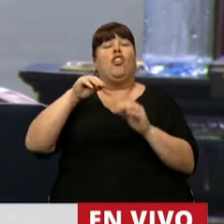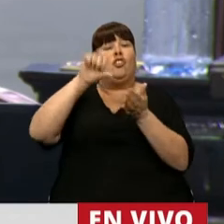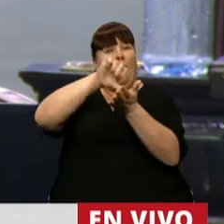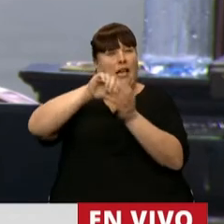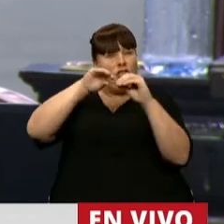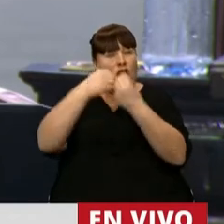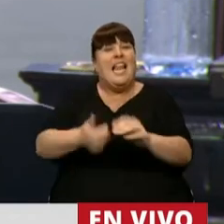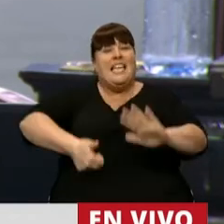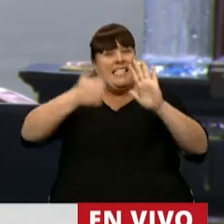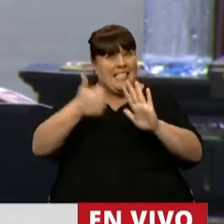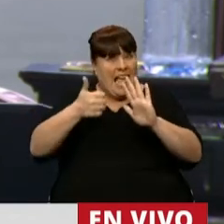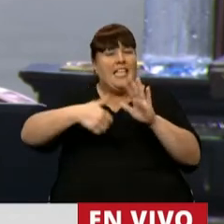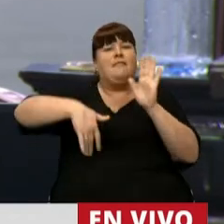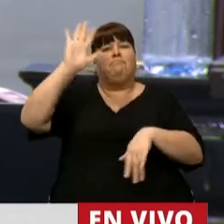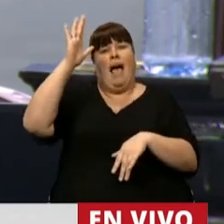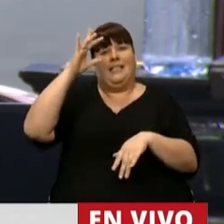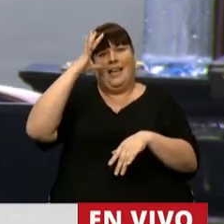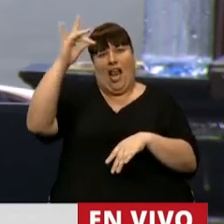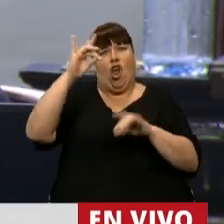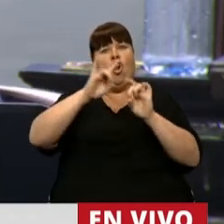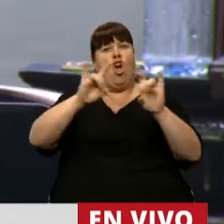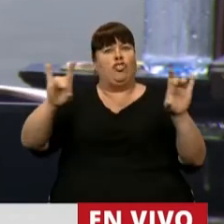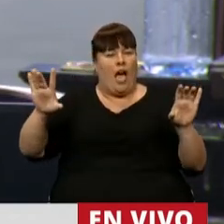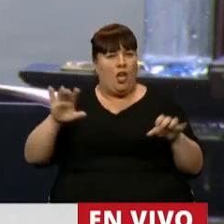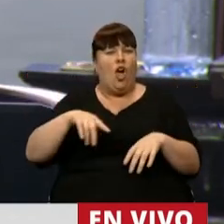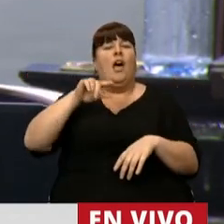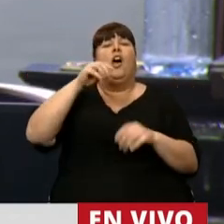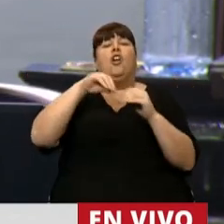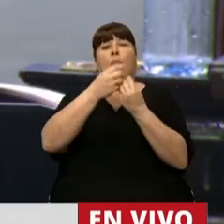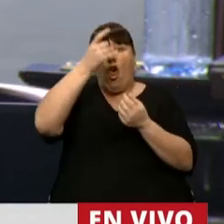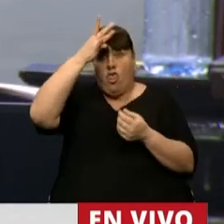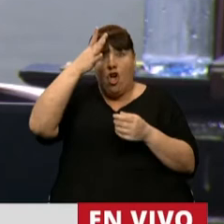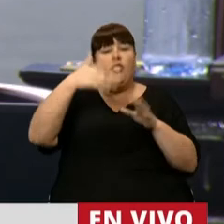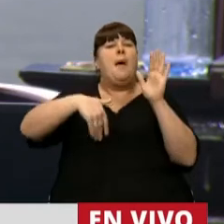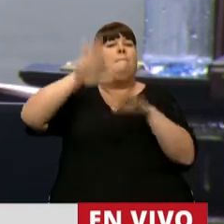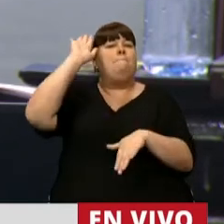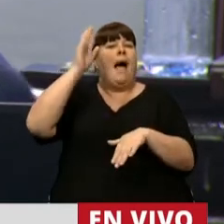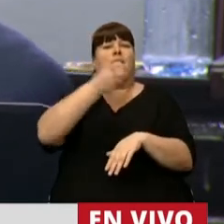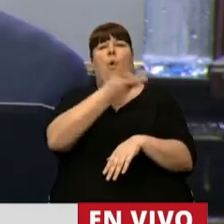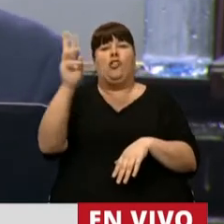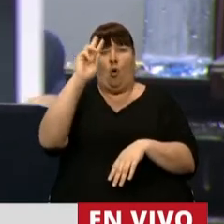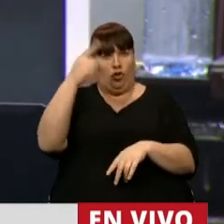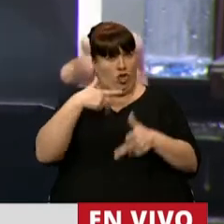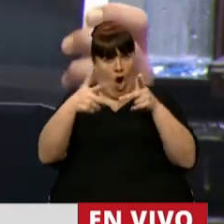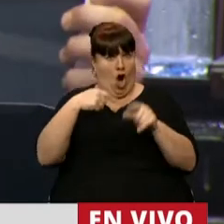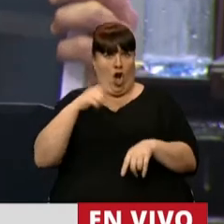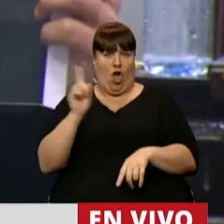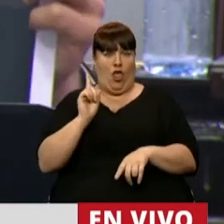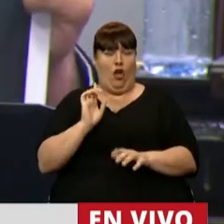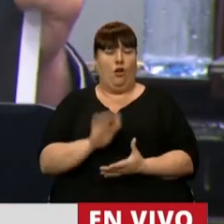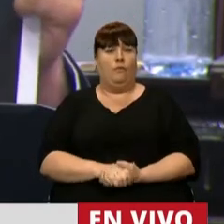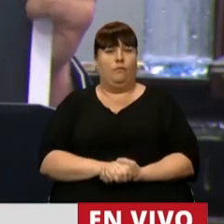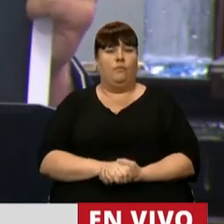país con mayor cantidad de contagios y somos el decimosegundo con mayor cantidad de muertes, si no lo digo yo, señora